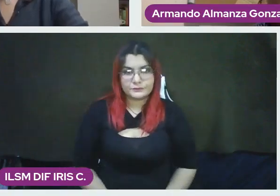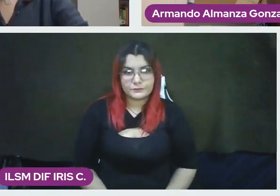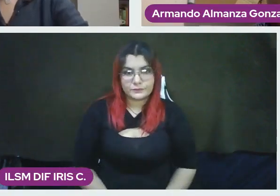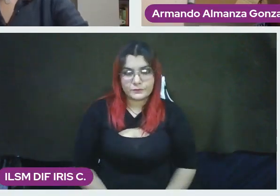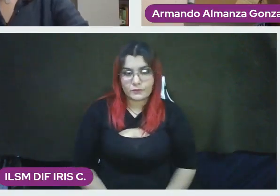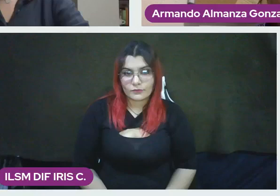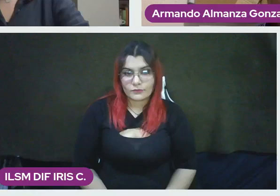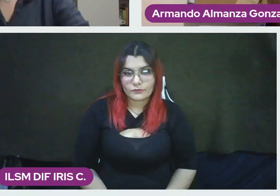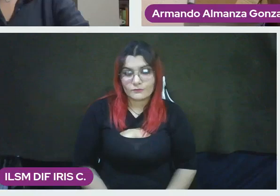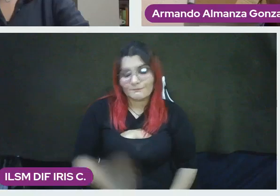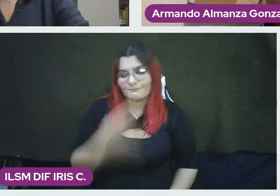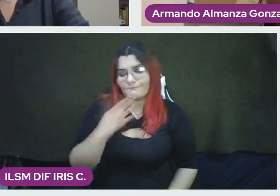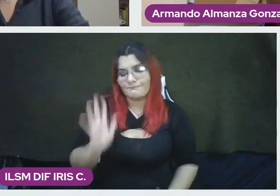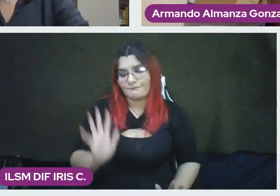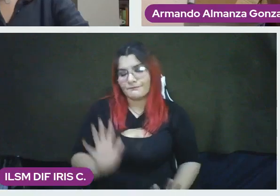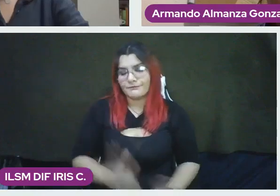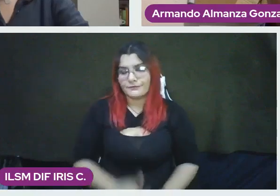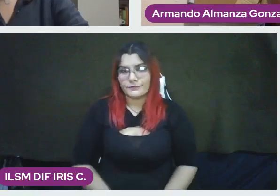Bien.